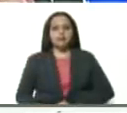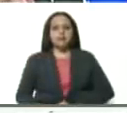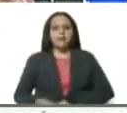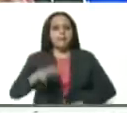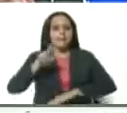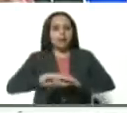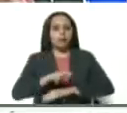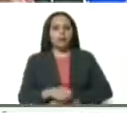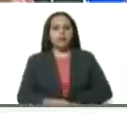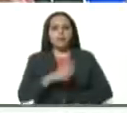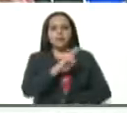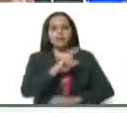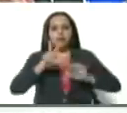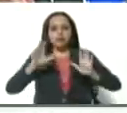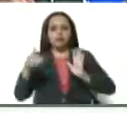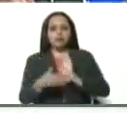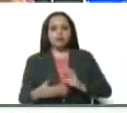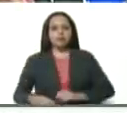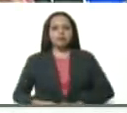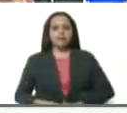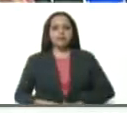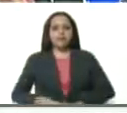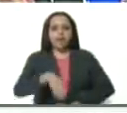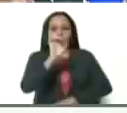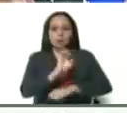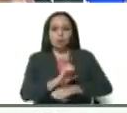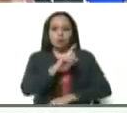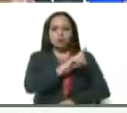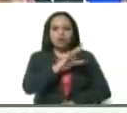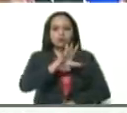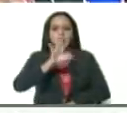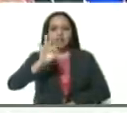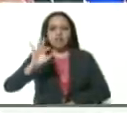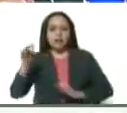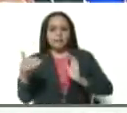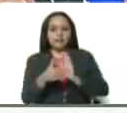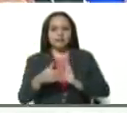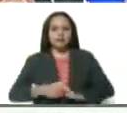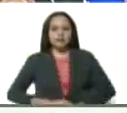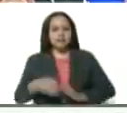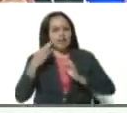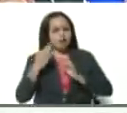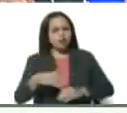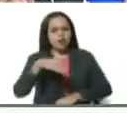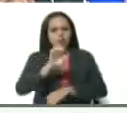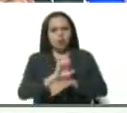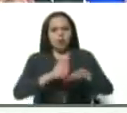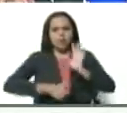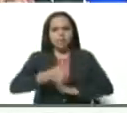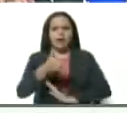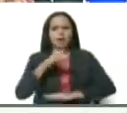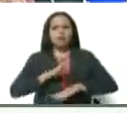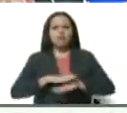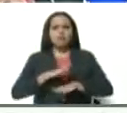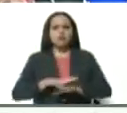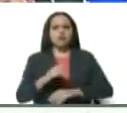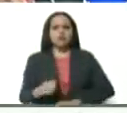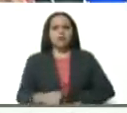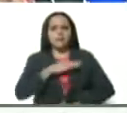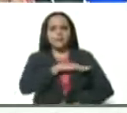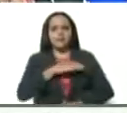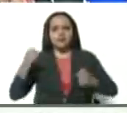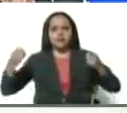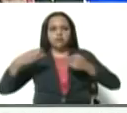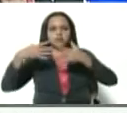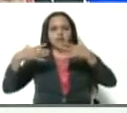28.000. Ecuador, 153.000. Estoy seguro que Ecuador es mucho más, porque la misión Milagro, con